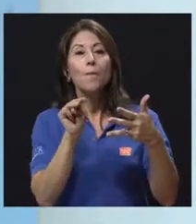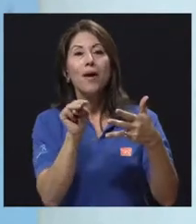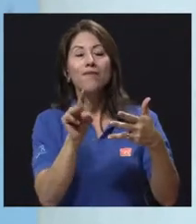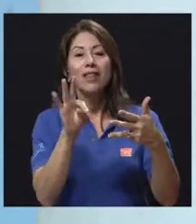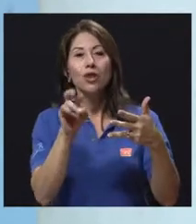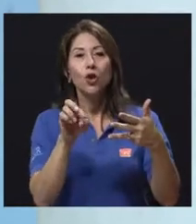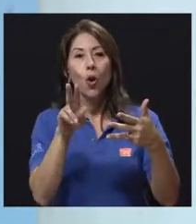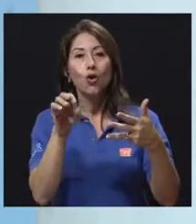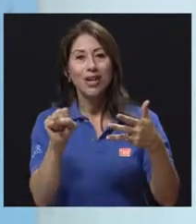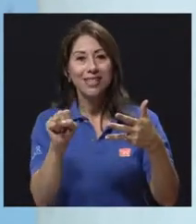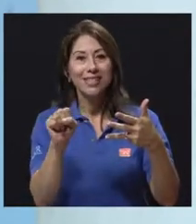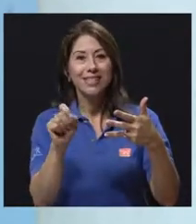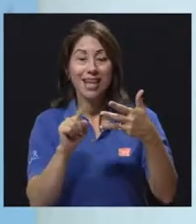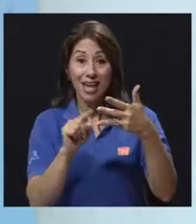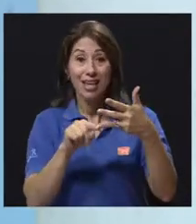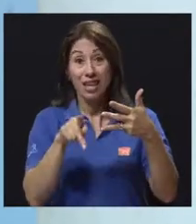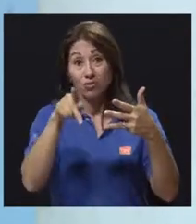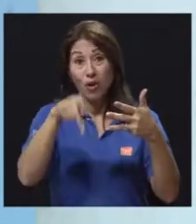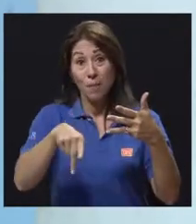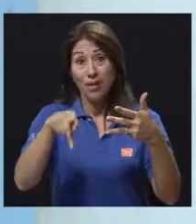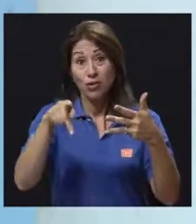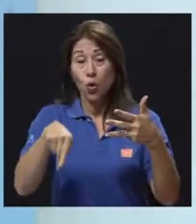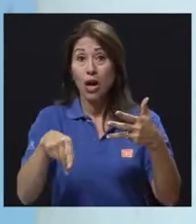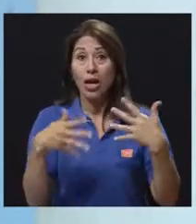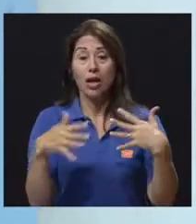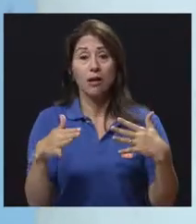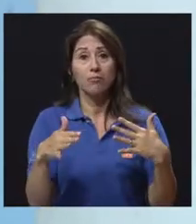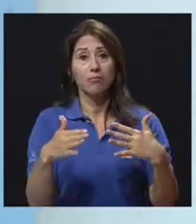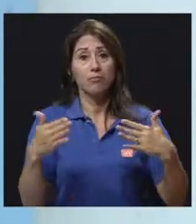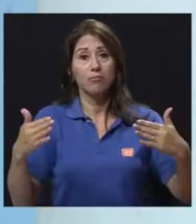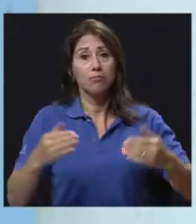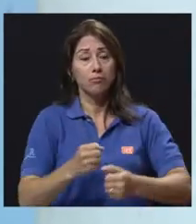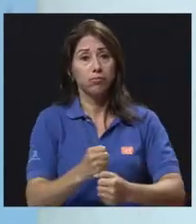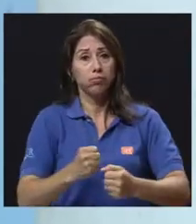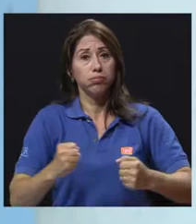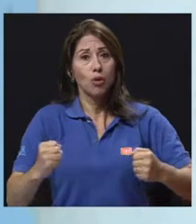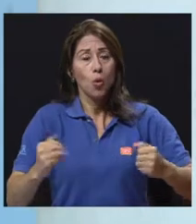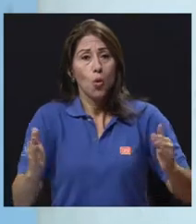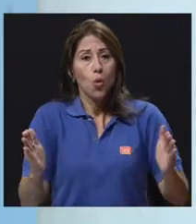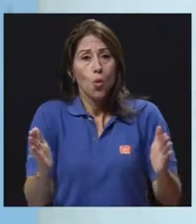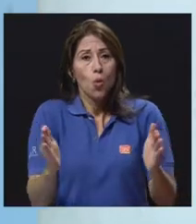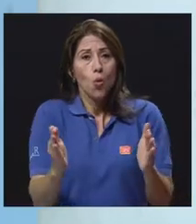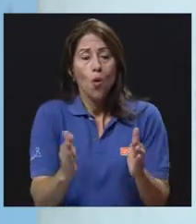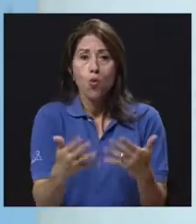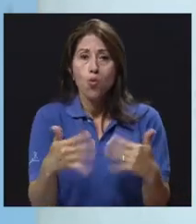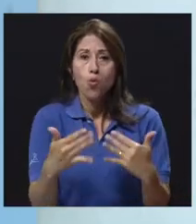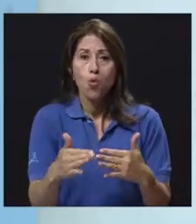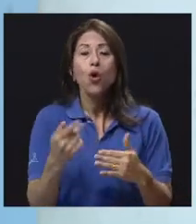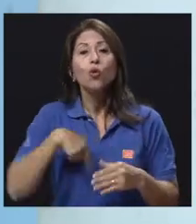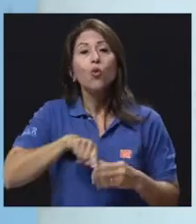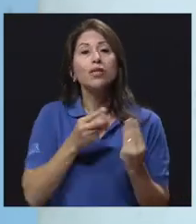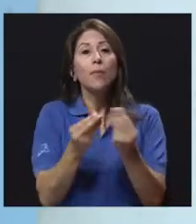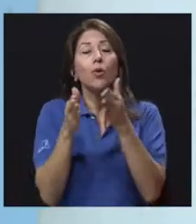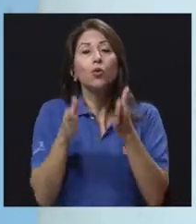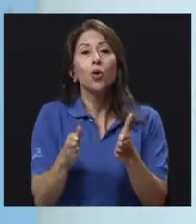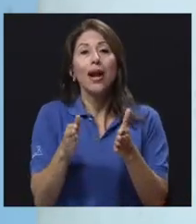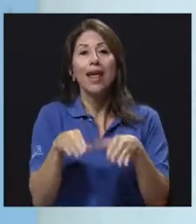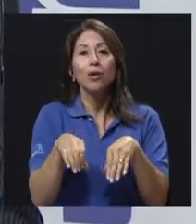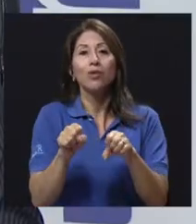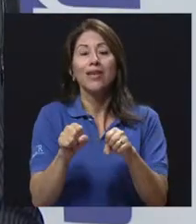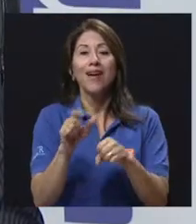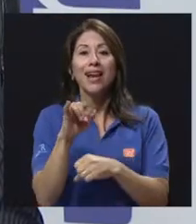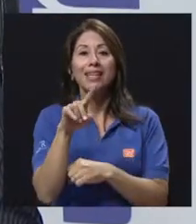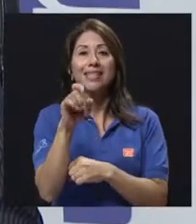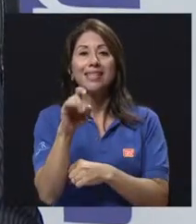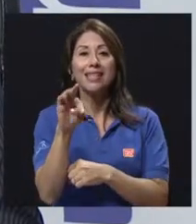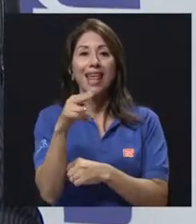que es la persona que perdió, tuvo una gran pérdida de peso, fue por medio de nuestra productora ejecutiva también asociada, Lizeth Castro, que ya lo había